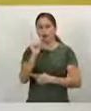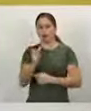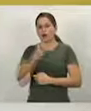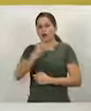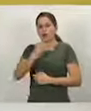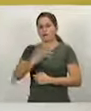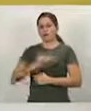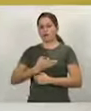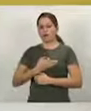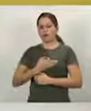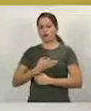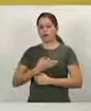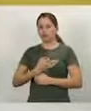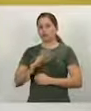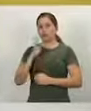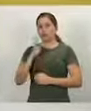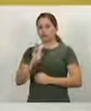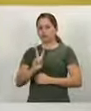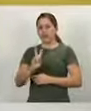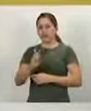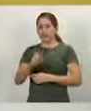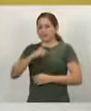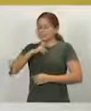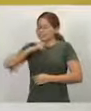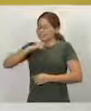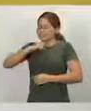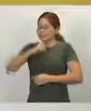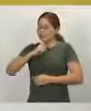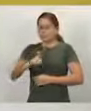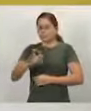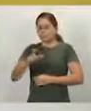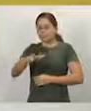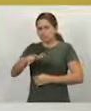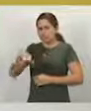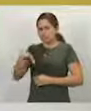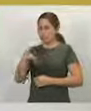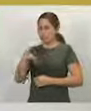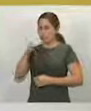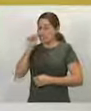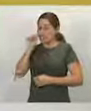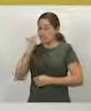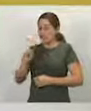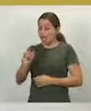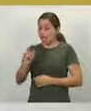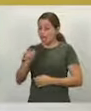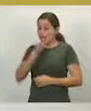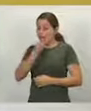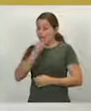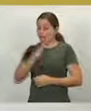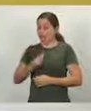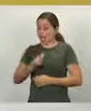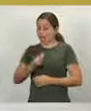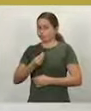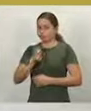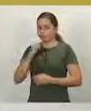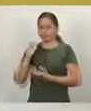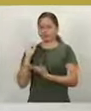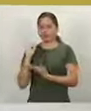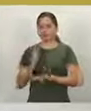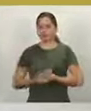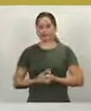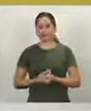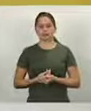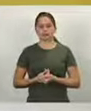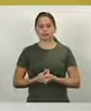Fidel que ilustran las difíciles condiciones que allí tuvieron que atravesar. Observen la imagen.